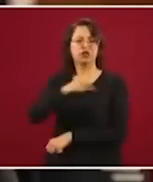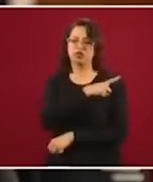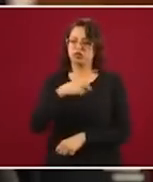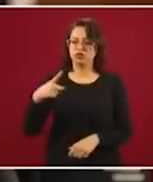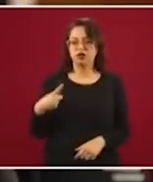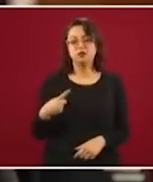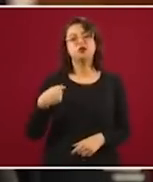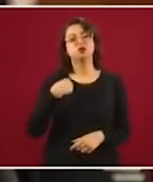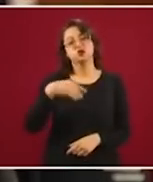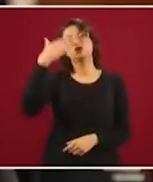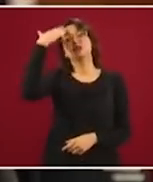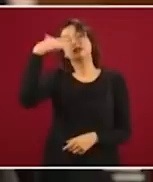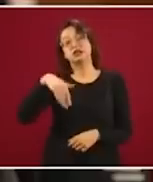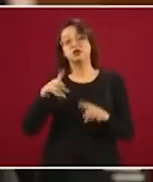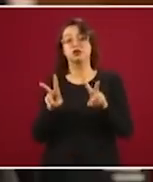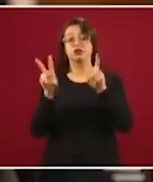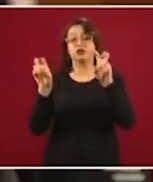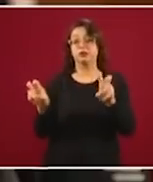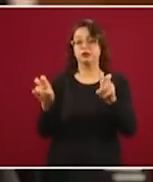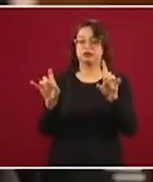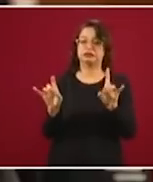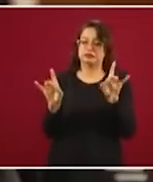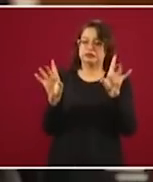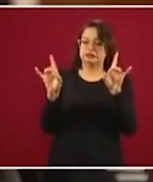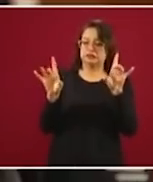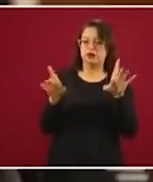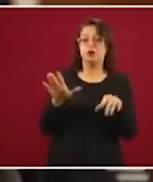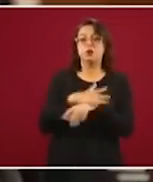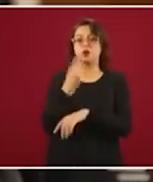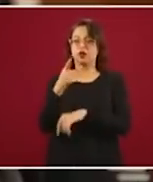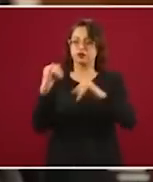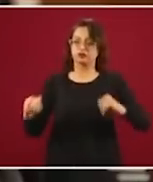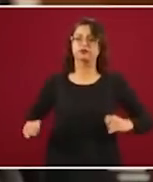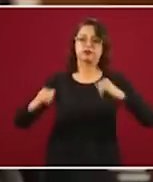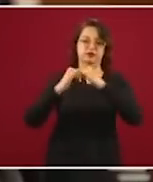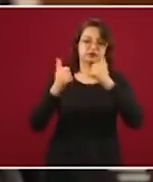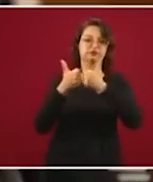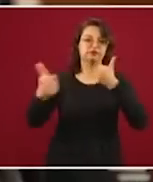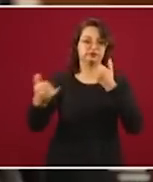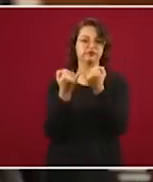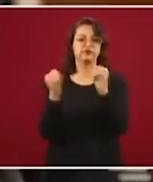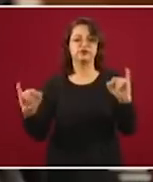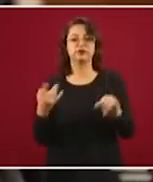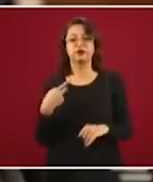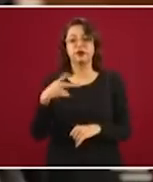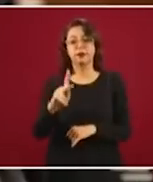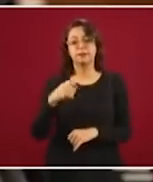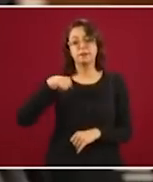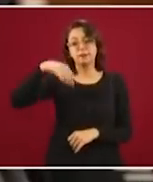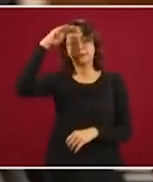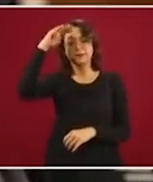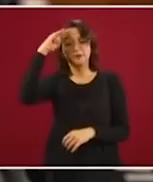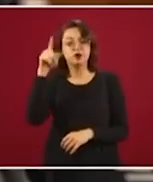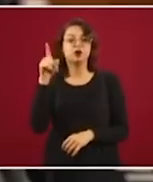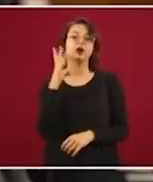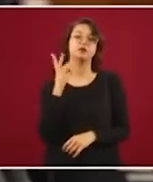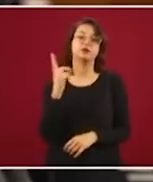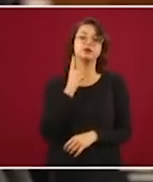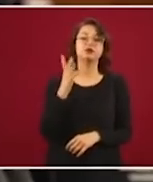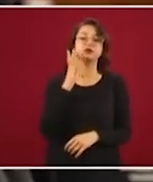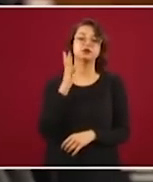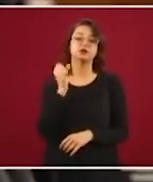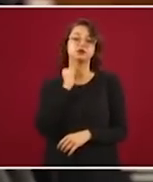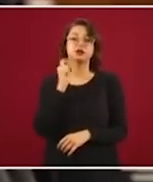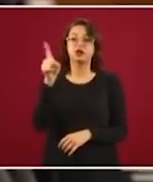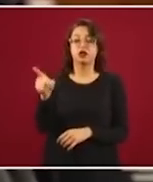tiene que tomar con pinzas porque es un órgano autónomo. Sin embargo, me parece que esta reforma que se pueda estar promoviendo en el Congreso sí